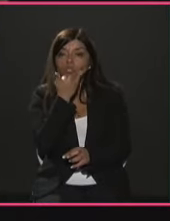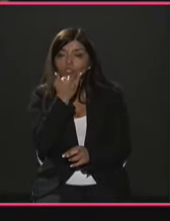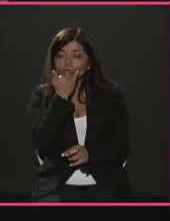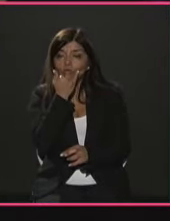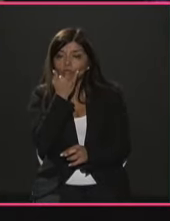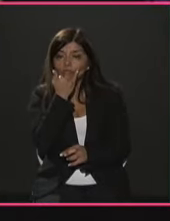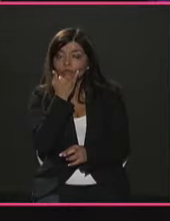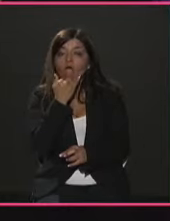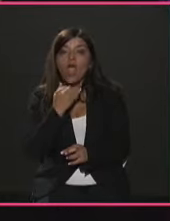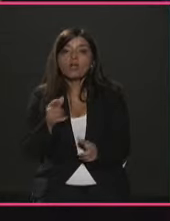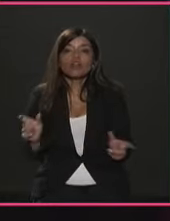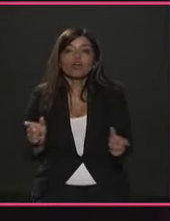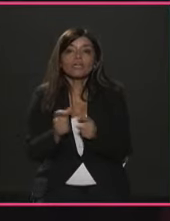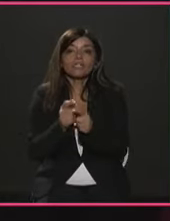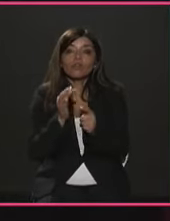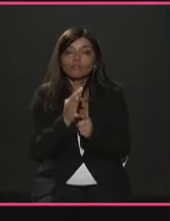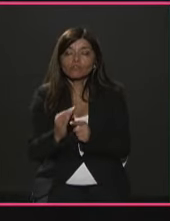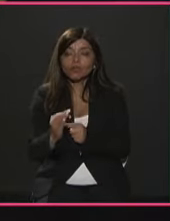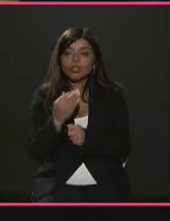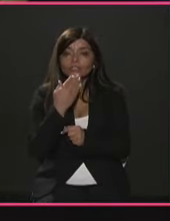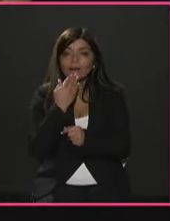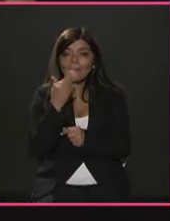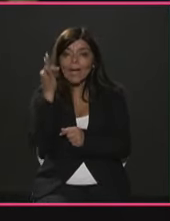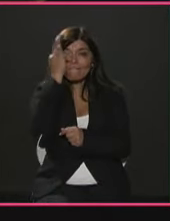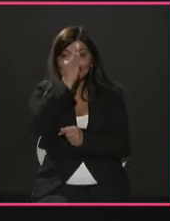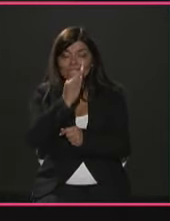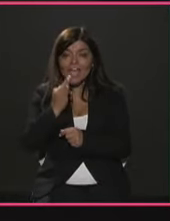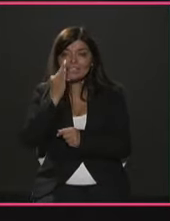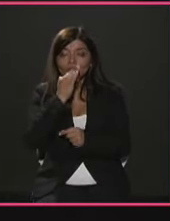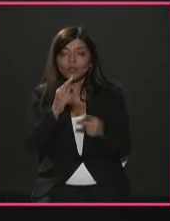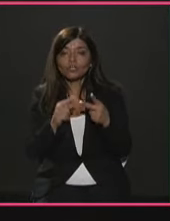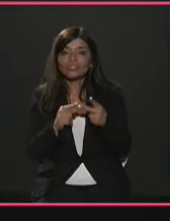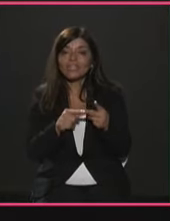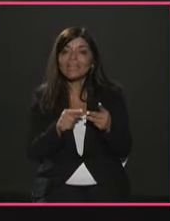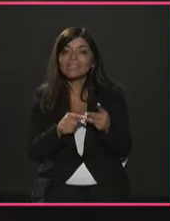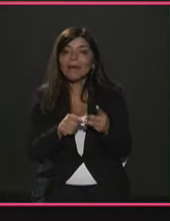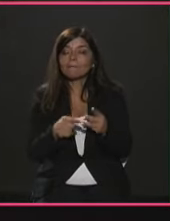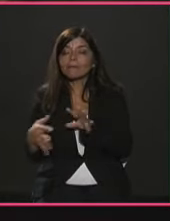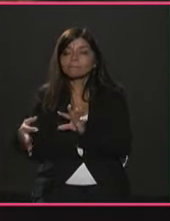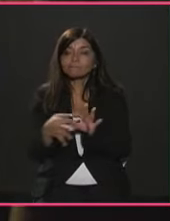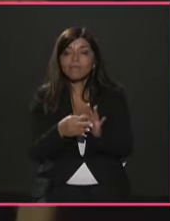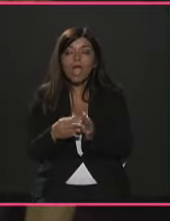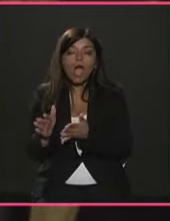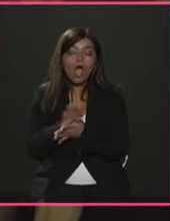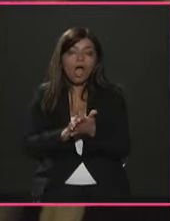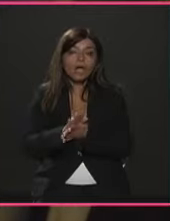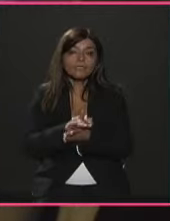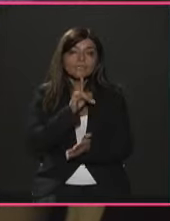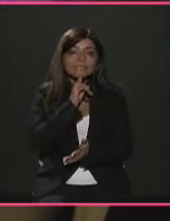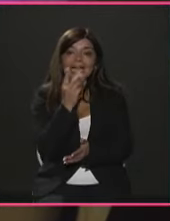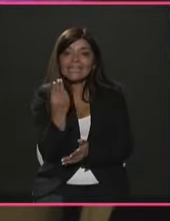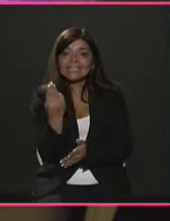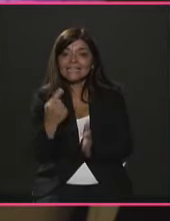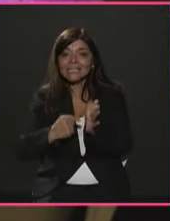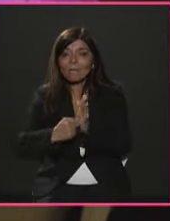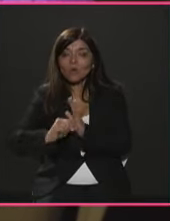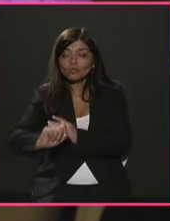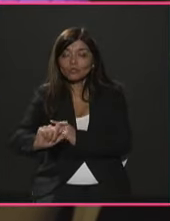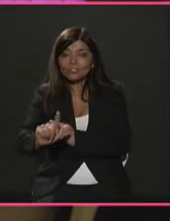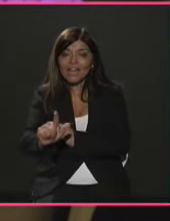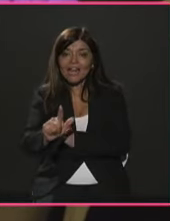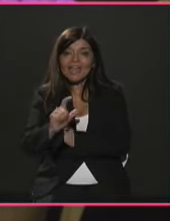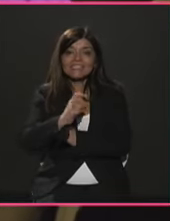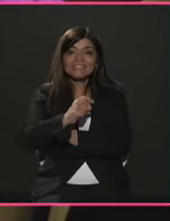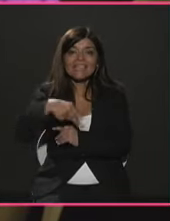canal congreso futuro también por Facebook y también medios asociados como t13.cl